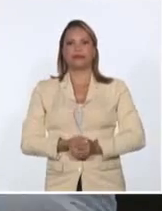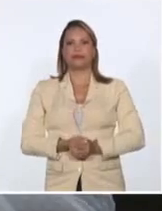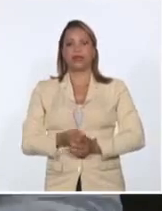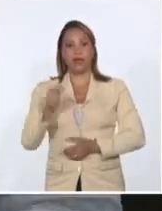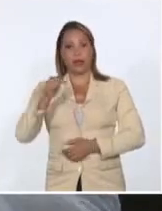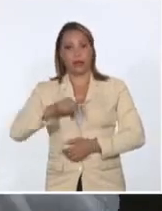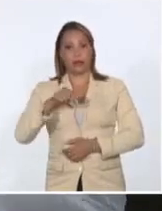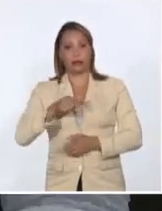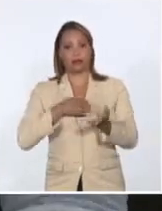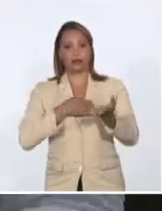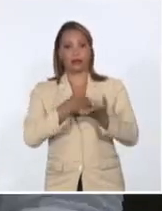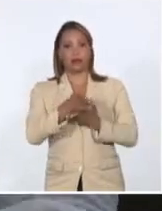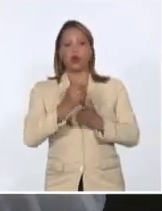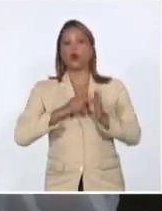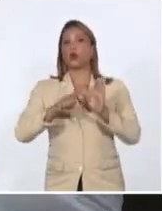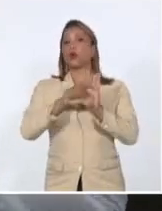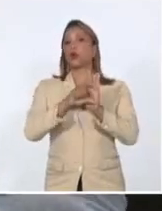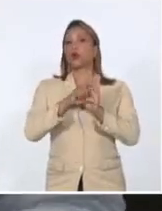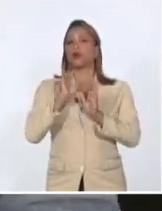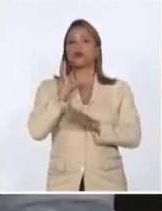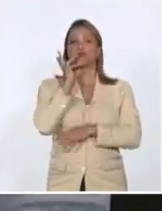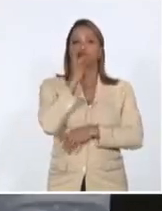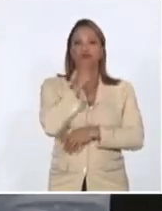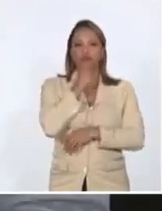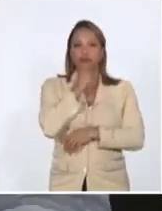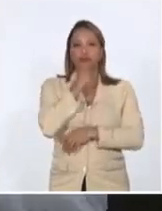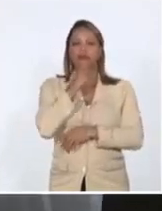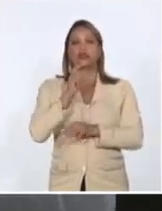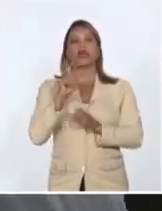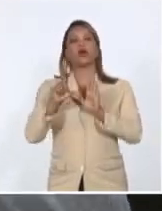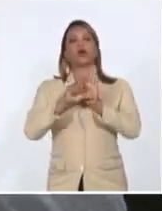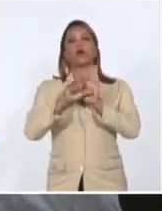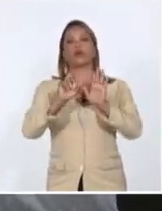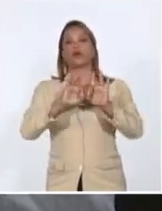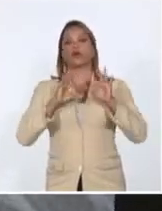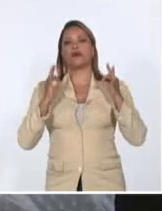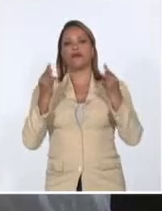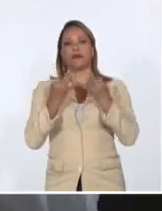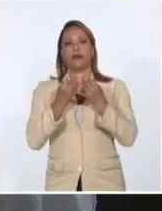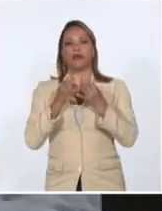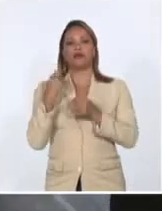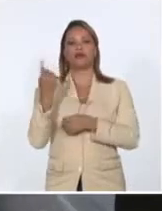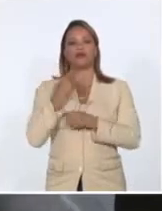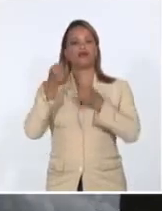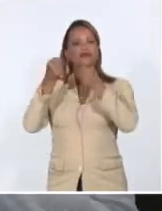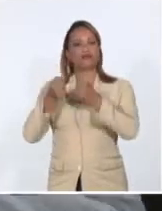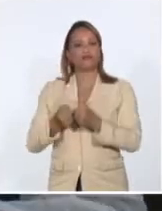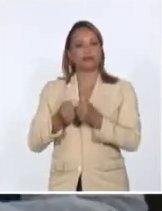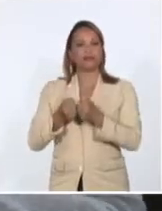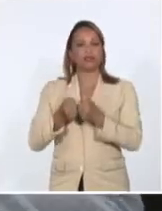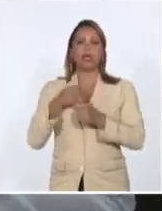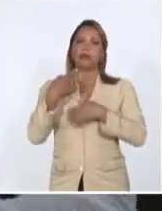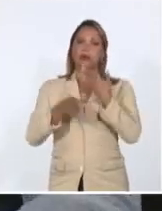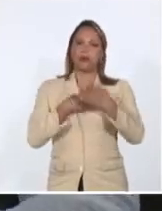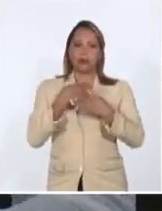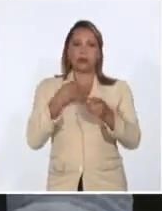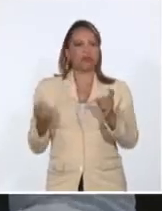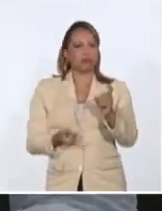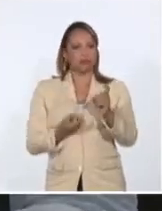continuidad de un código maravilloso, de un código de las familias, aquí estamos. Problemas y